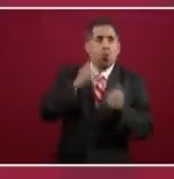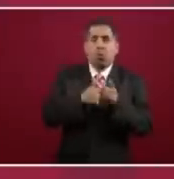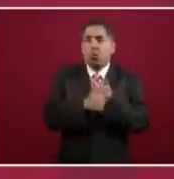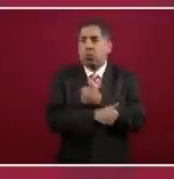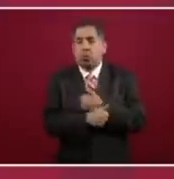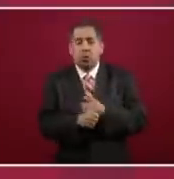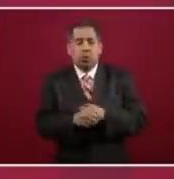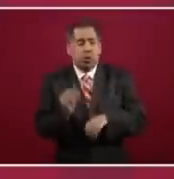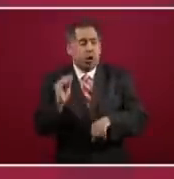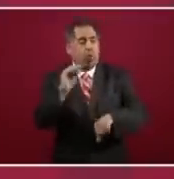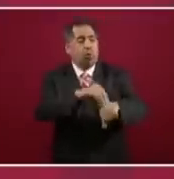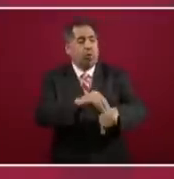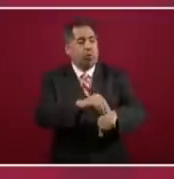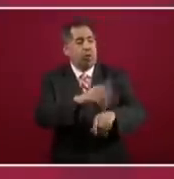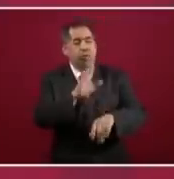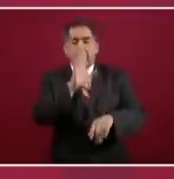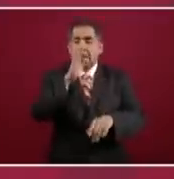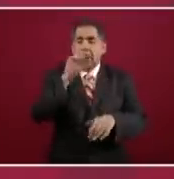un florero